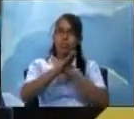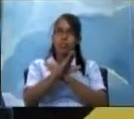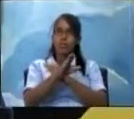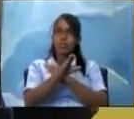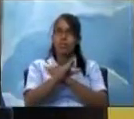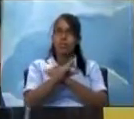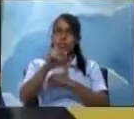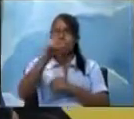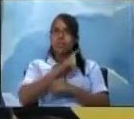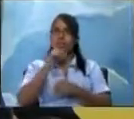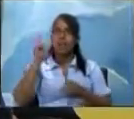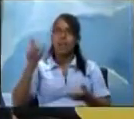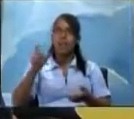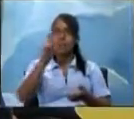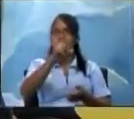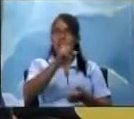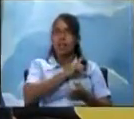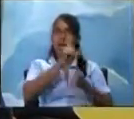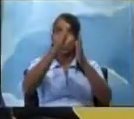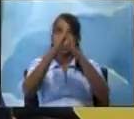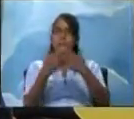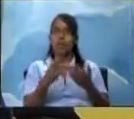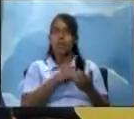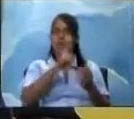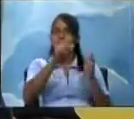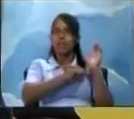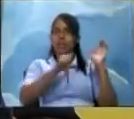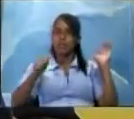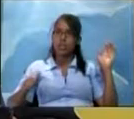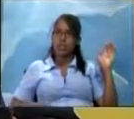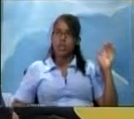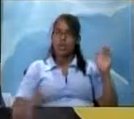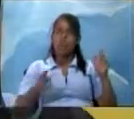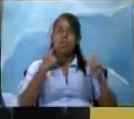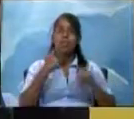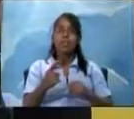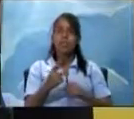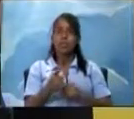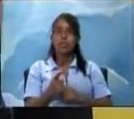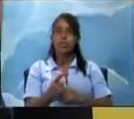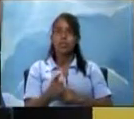vayamos de enseñar la palabra del Señor.